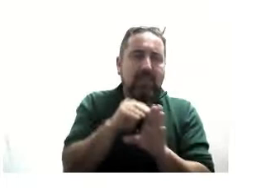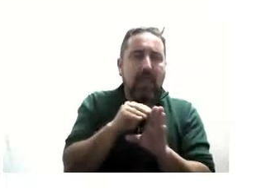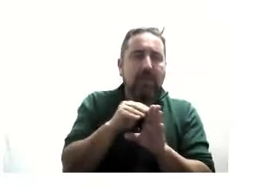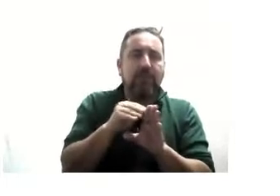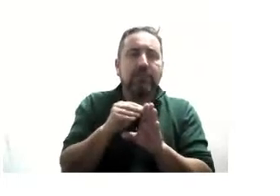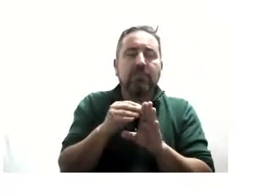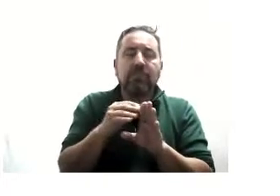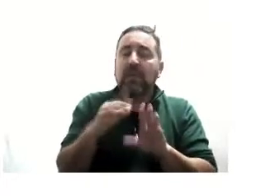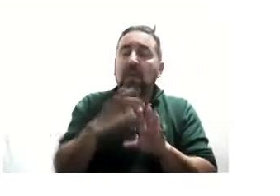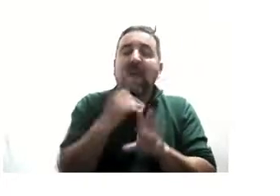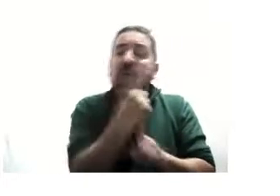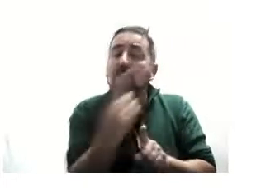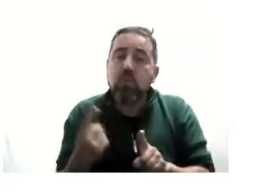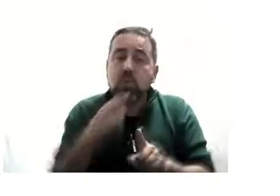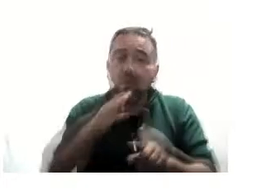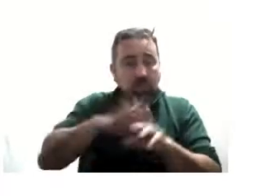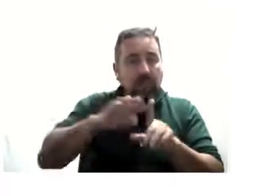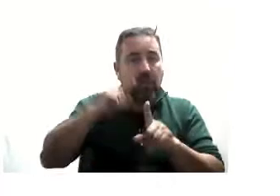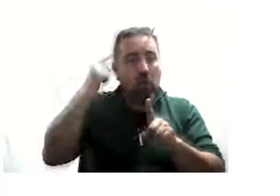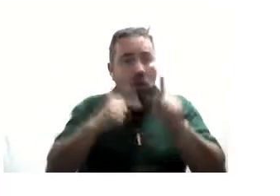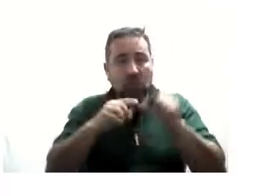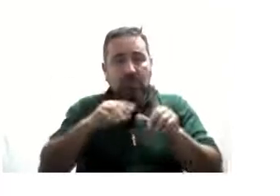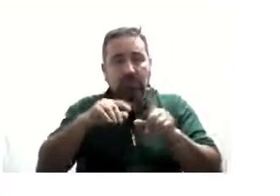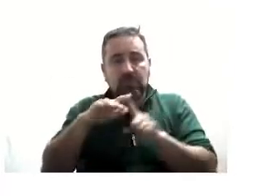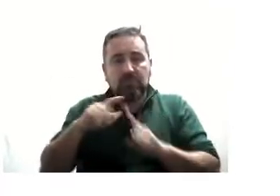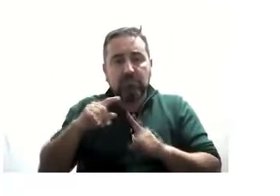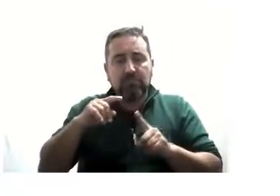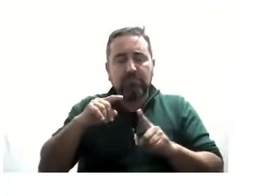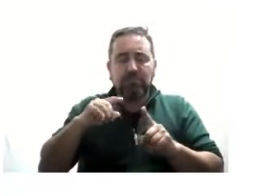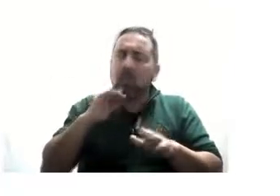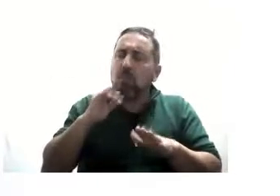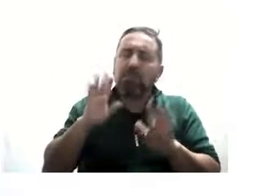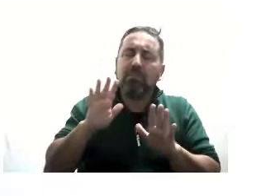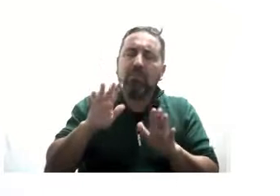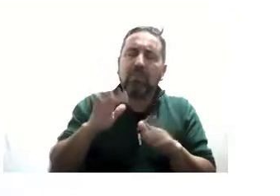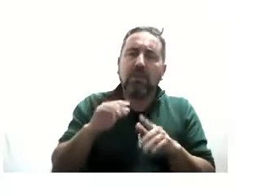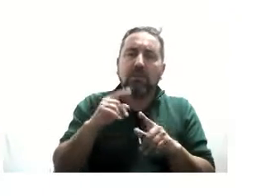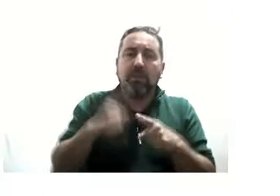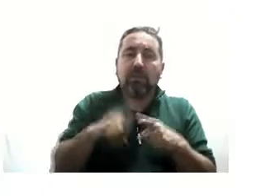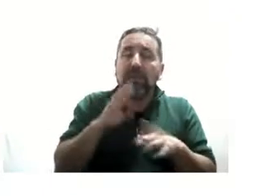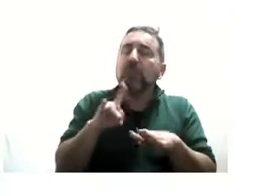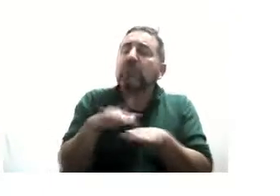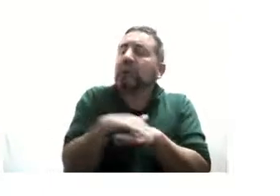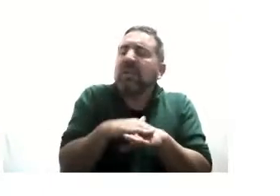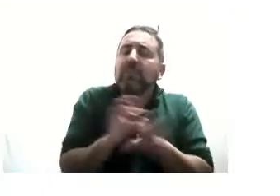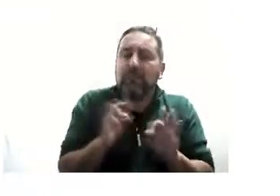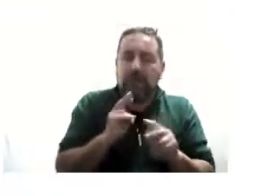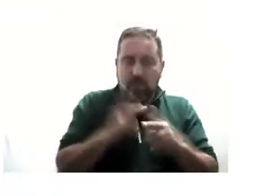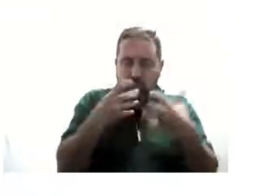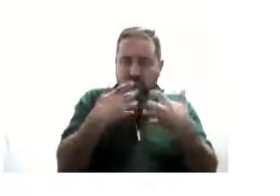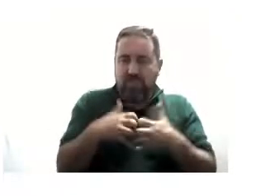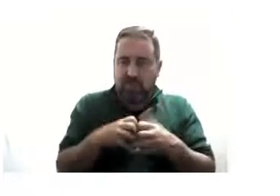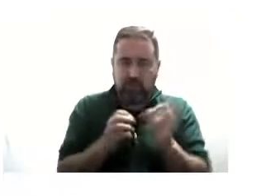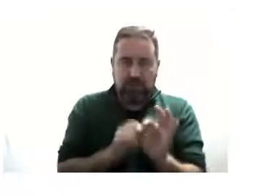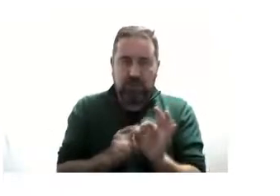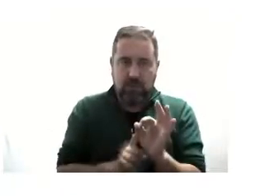de ellos se coloca en un sitio, pero bueno, básicamente son unas herramientas que constan de un dispositivo que de